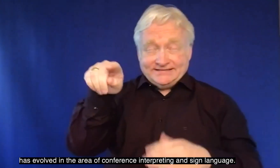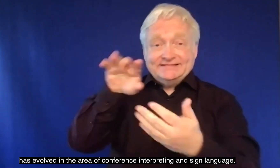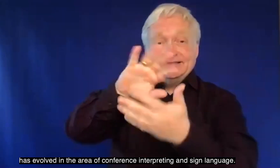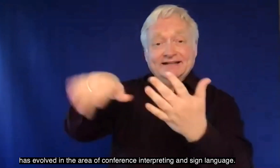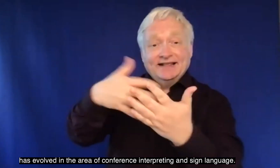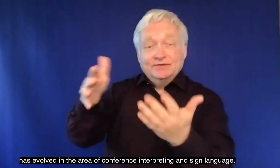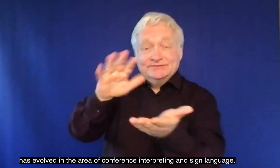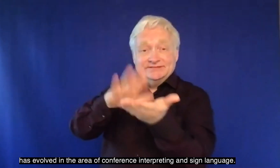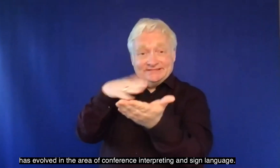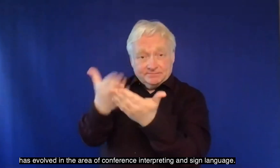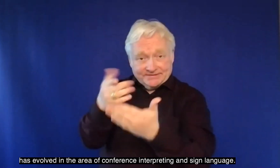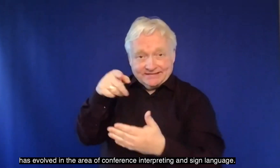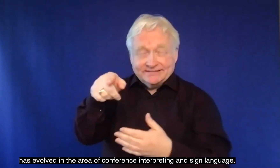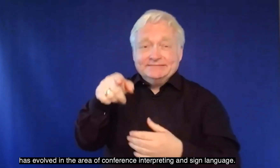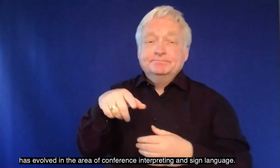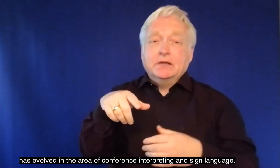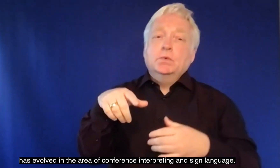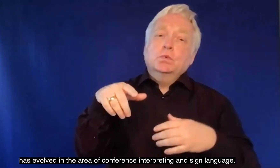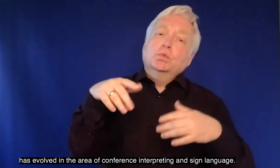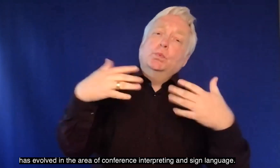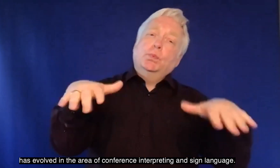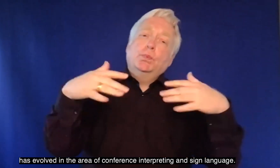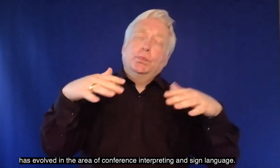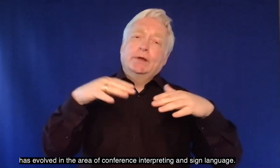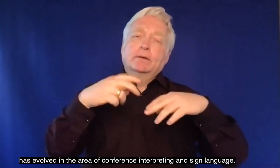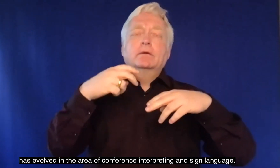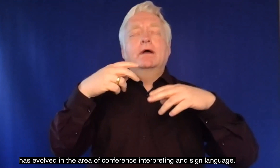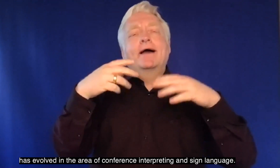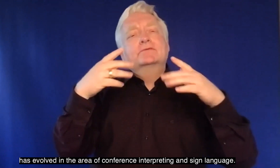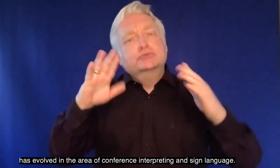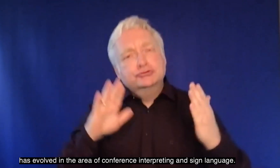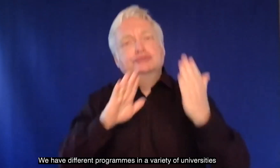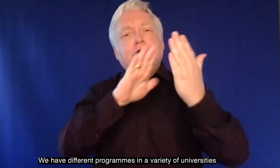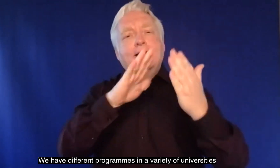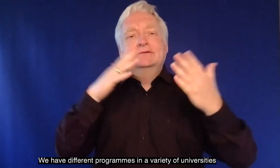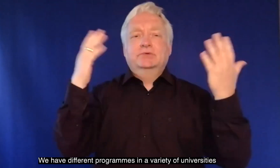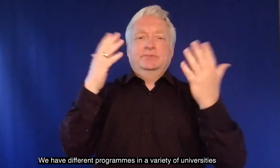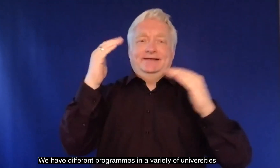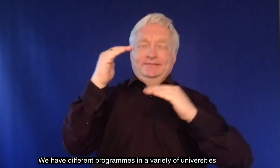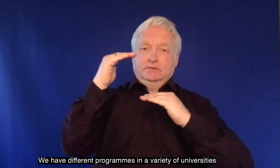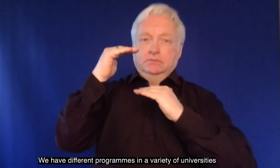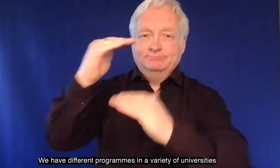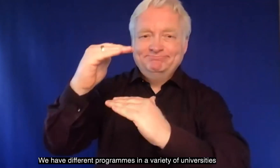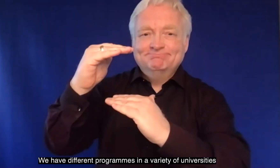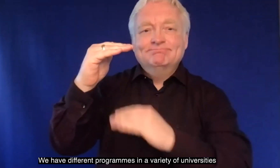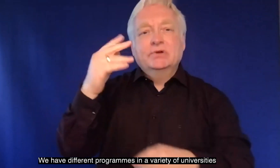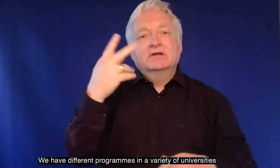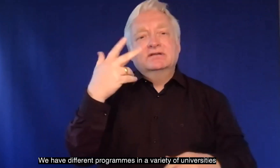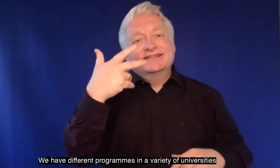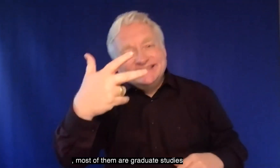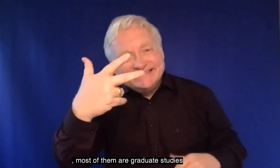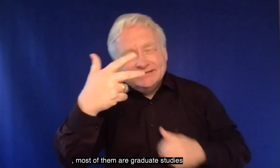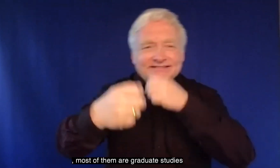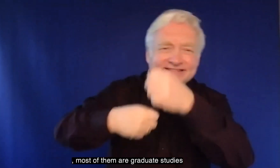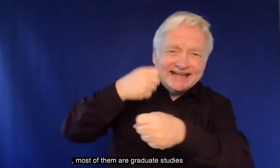Contamos con diferentes programas formativos a nivel universitario, la mayoría de ellos son grados universitarios, y uno de los